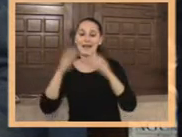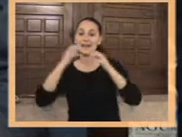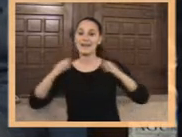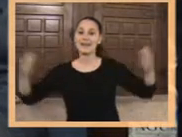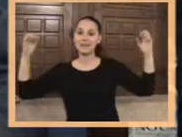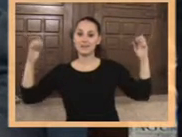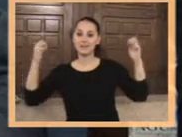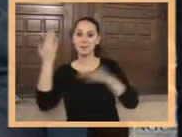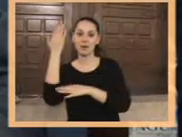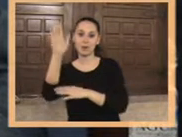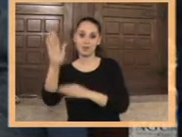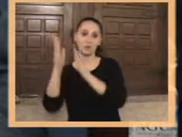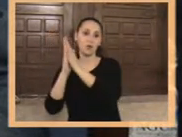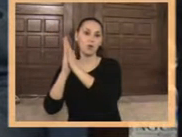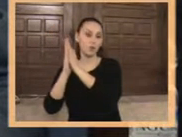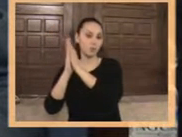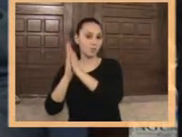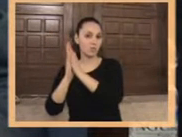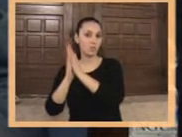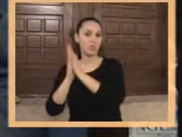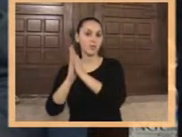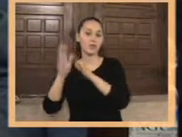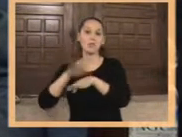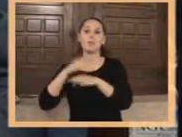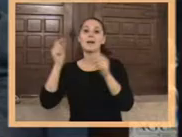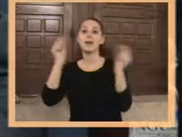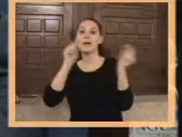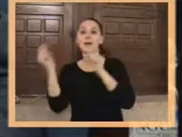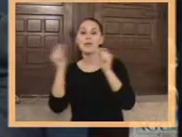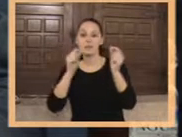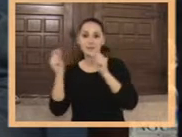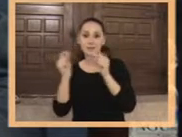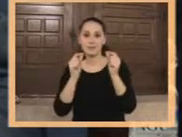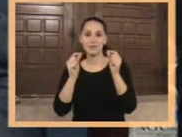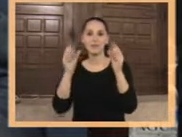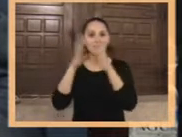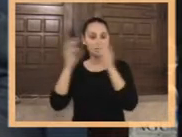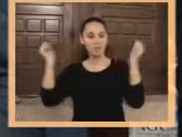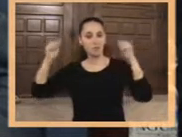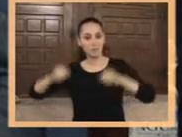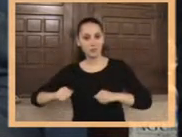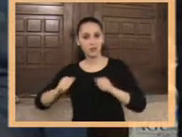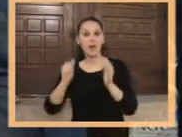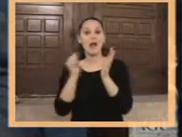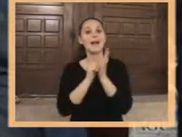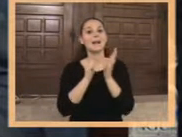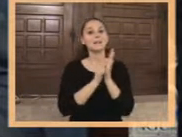enmiendas parciales al proyecto de ley se consensúen una enmienda a ese apartado 2 del artículo